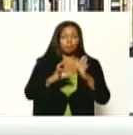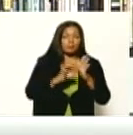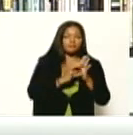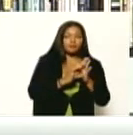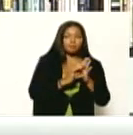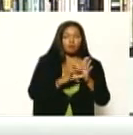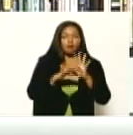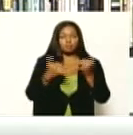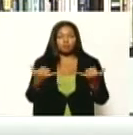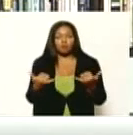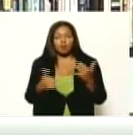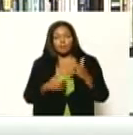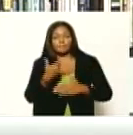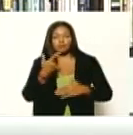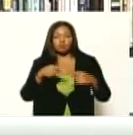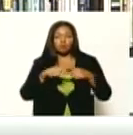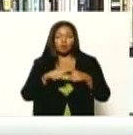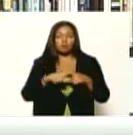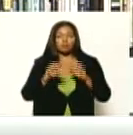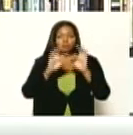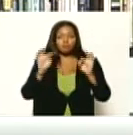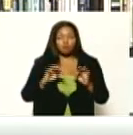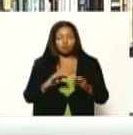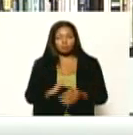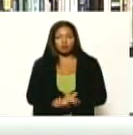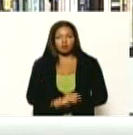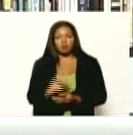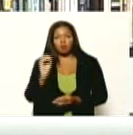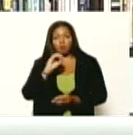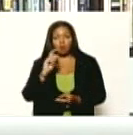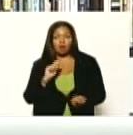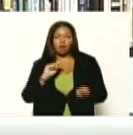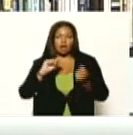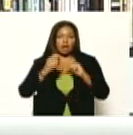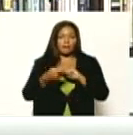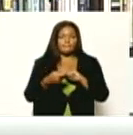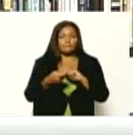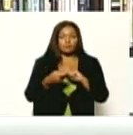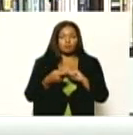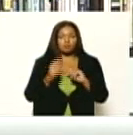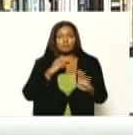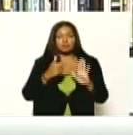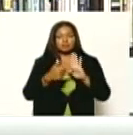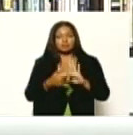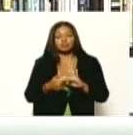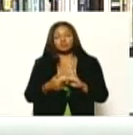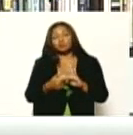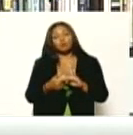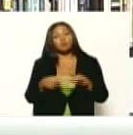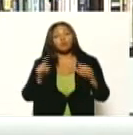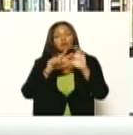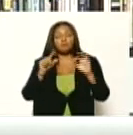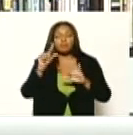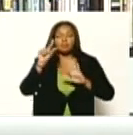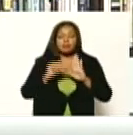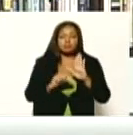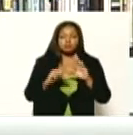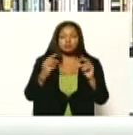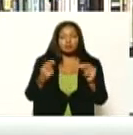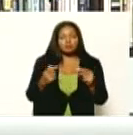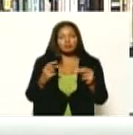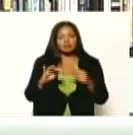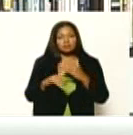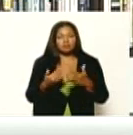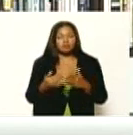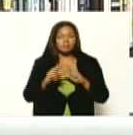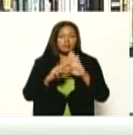transmisibilidad, mayor virulencia o cambio en la presentación clínica de la enfermedad, o disminución de la eficacia